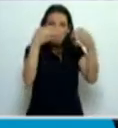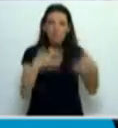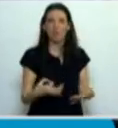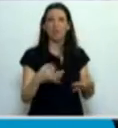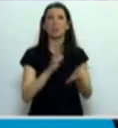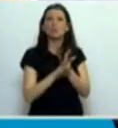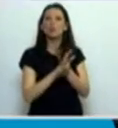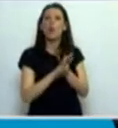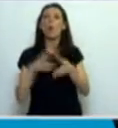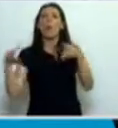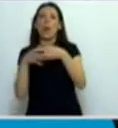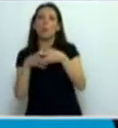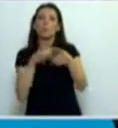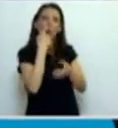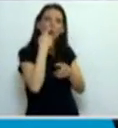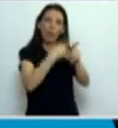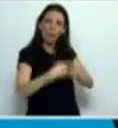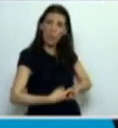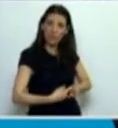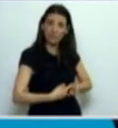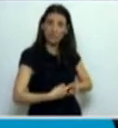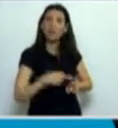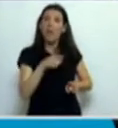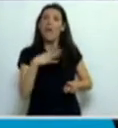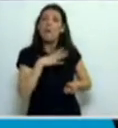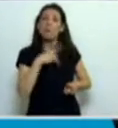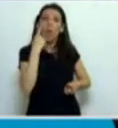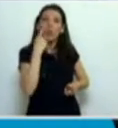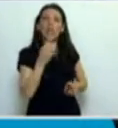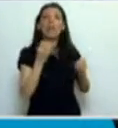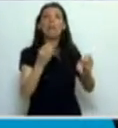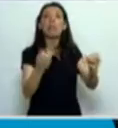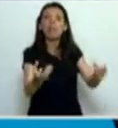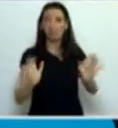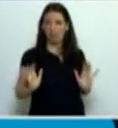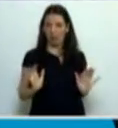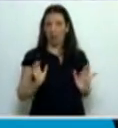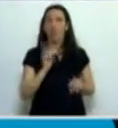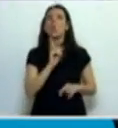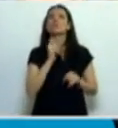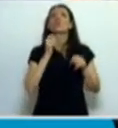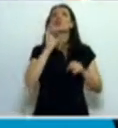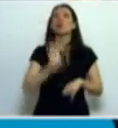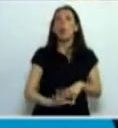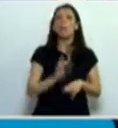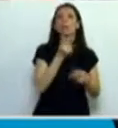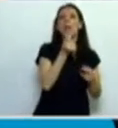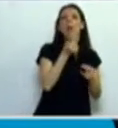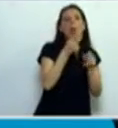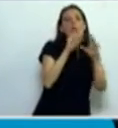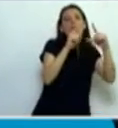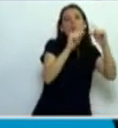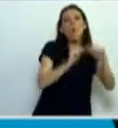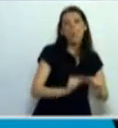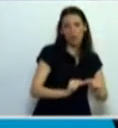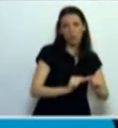Mixta Revisora de Cuentas en el control de la ejecución de esos programas, no de los estados financieros, que la